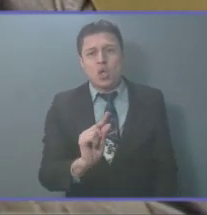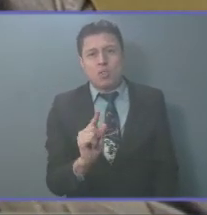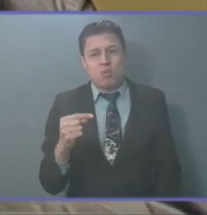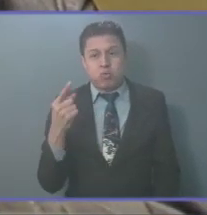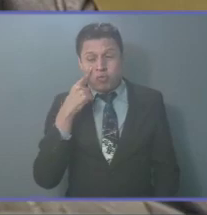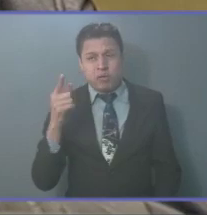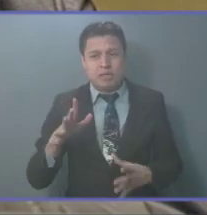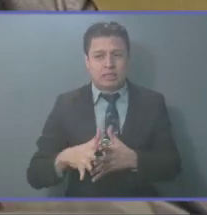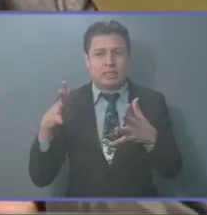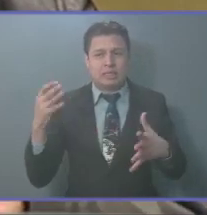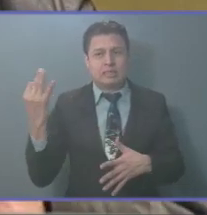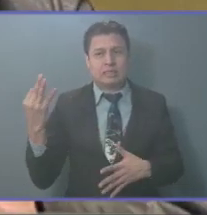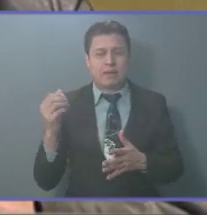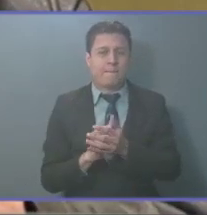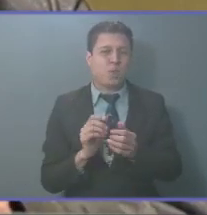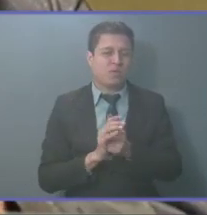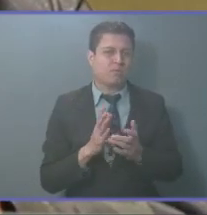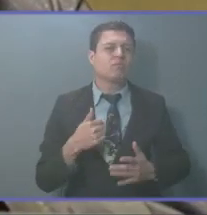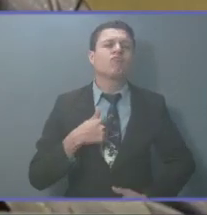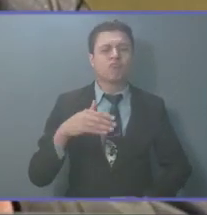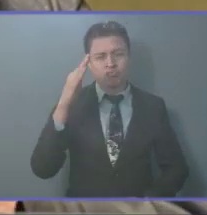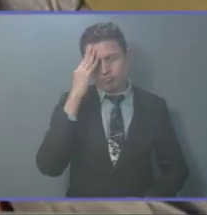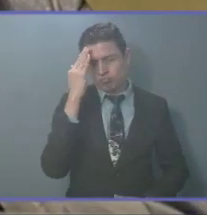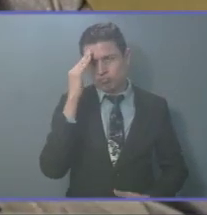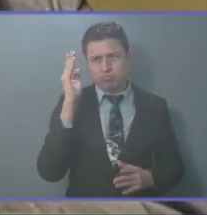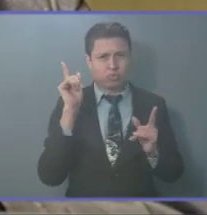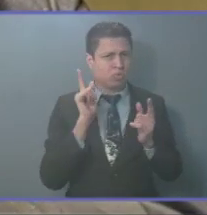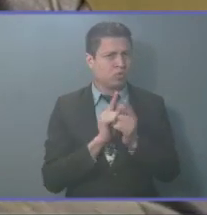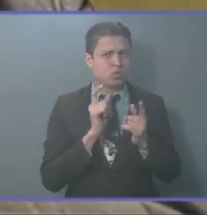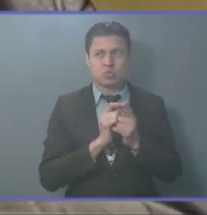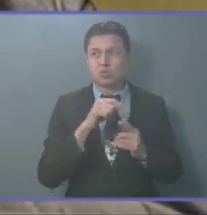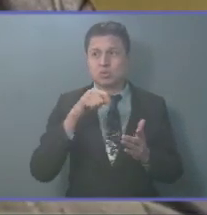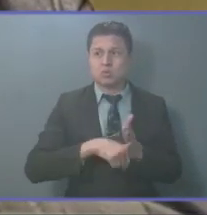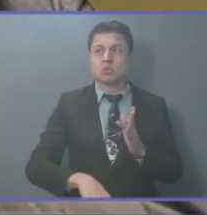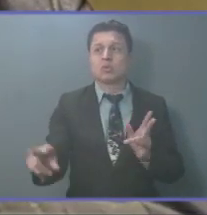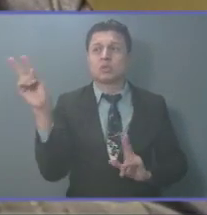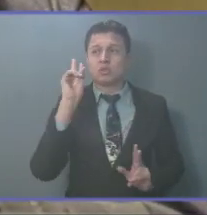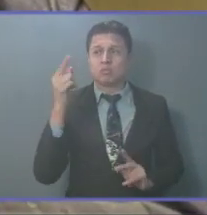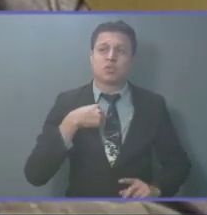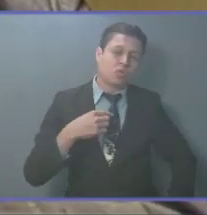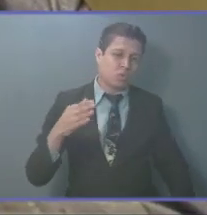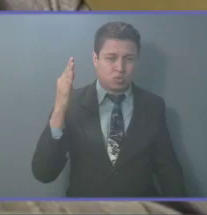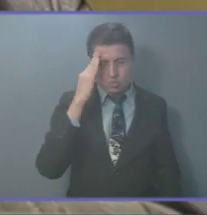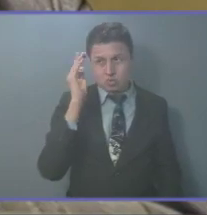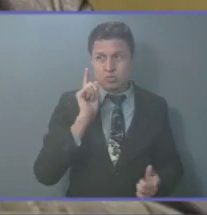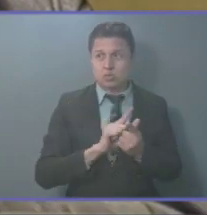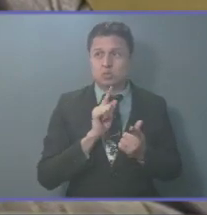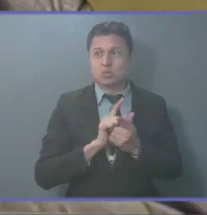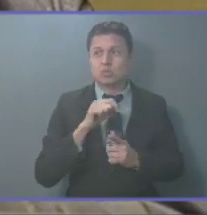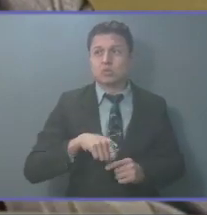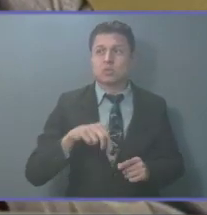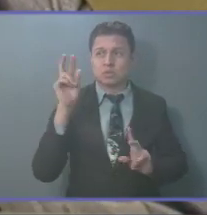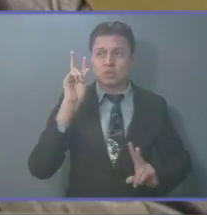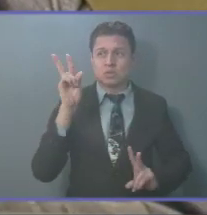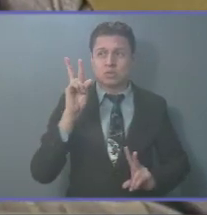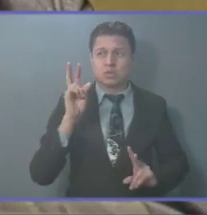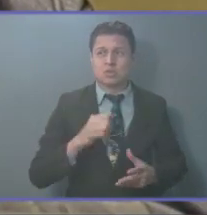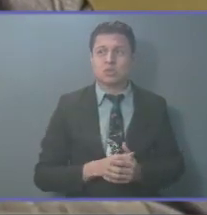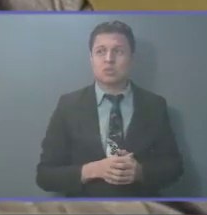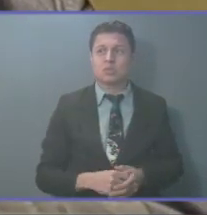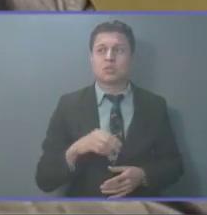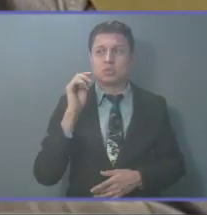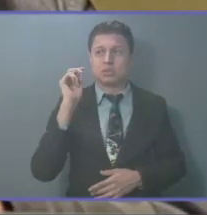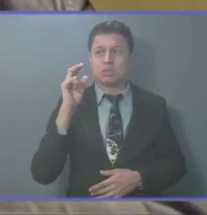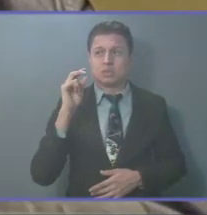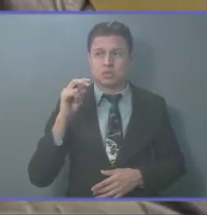tienen. Conozco particularmente a fondo la ciudad de San Salvador. San Salvador es atravesado por tres